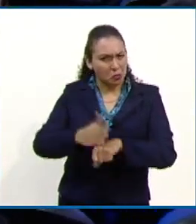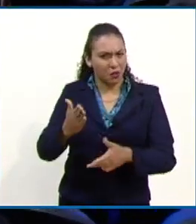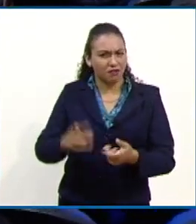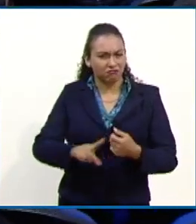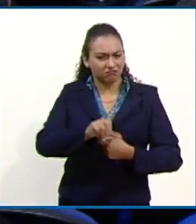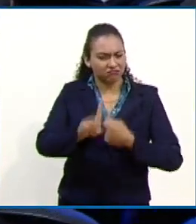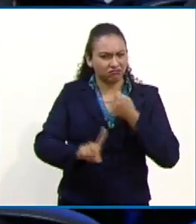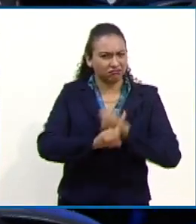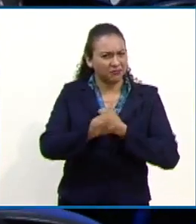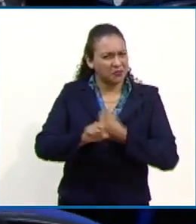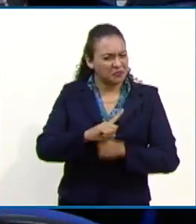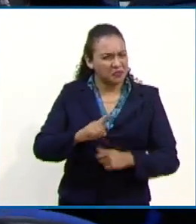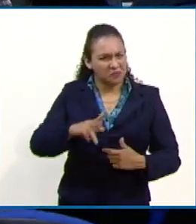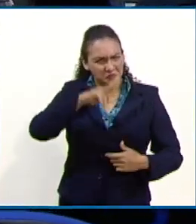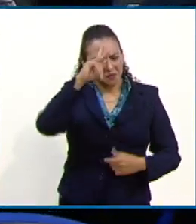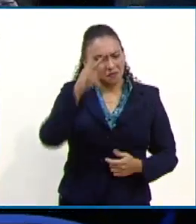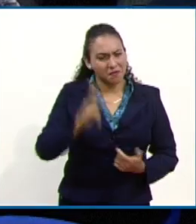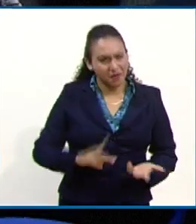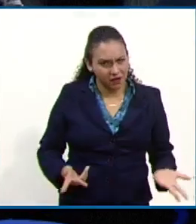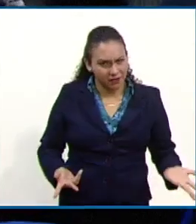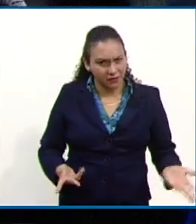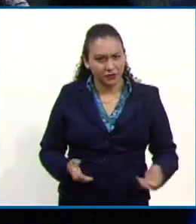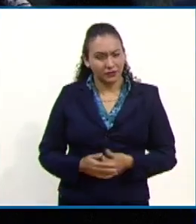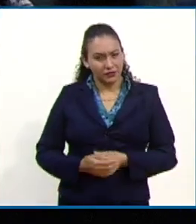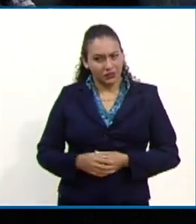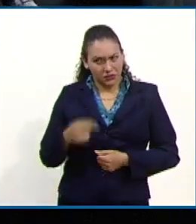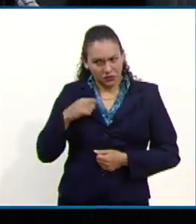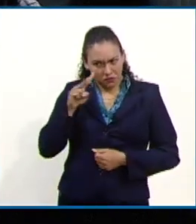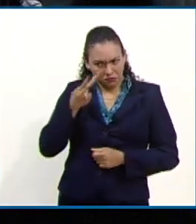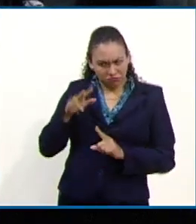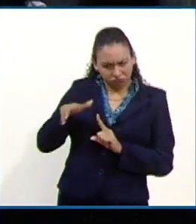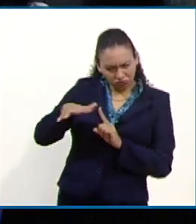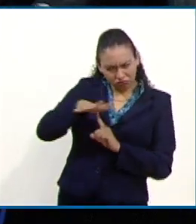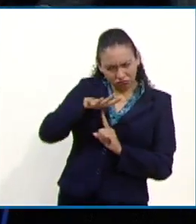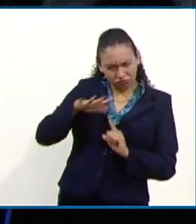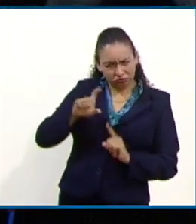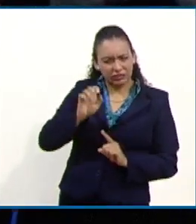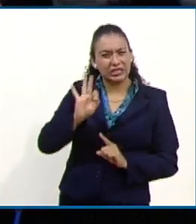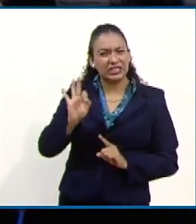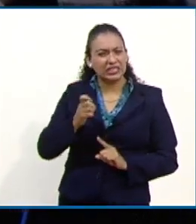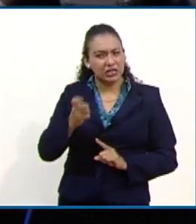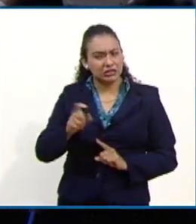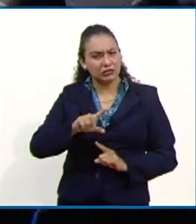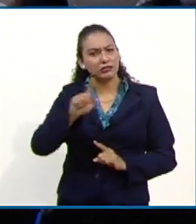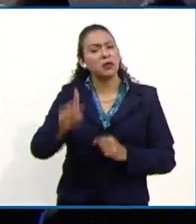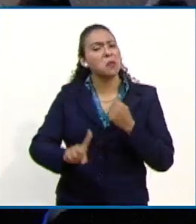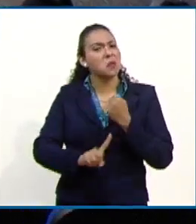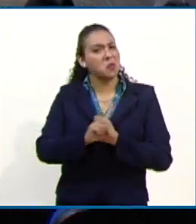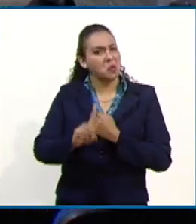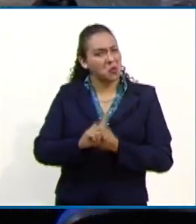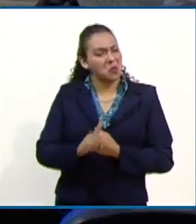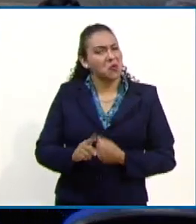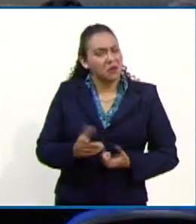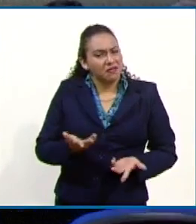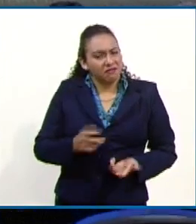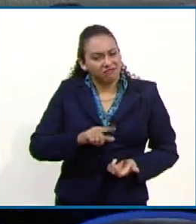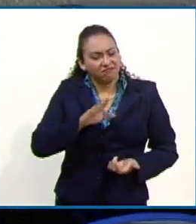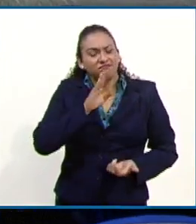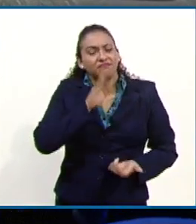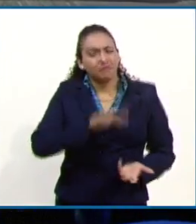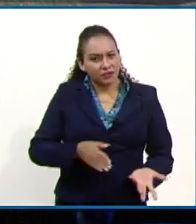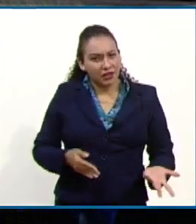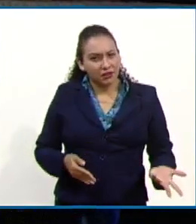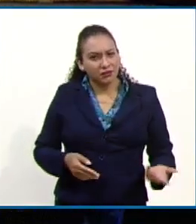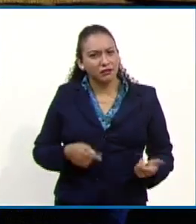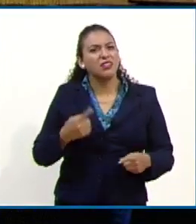acciones de inconstitucionalidad. Este marco, a mi modo de ver, pues puede terminar siendo un poco peligroso o incómodo, sobre todo